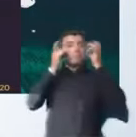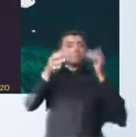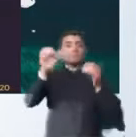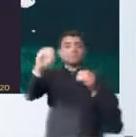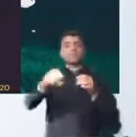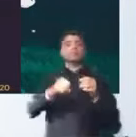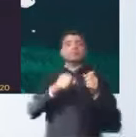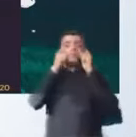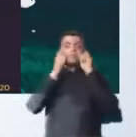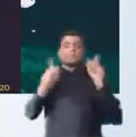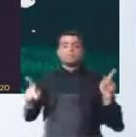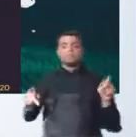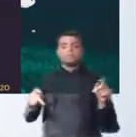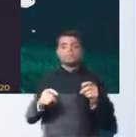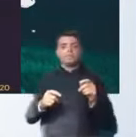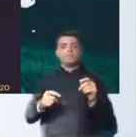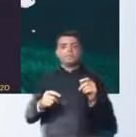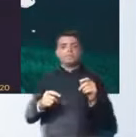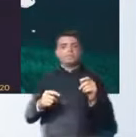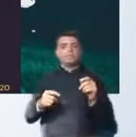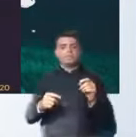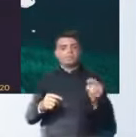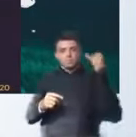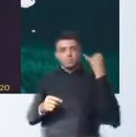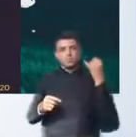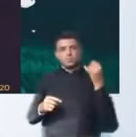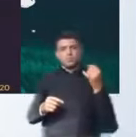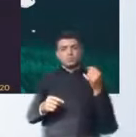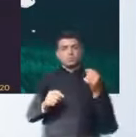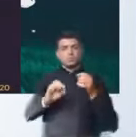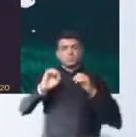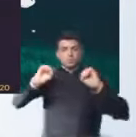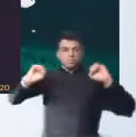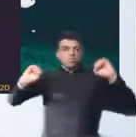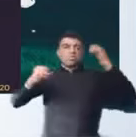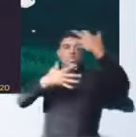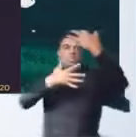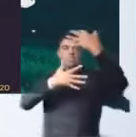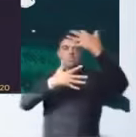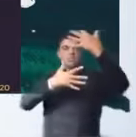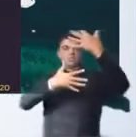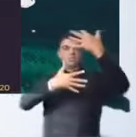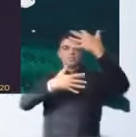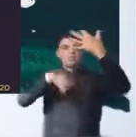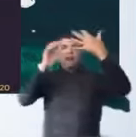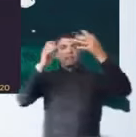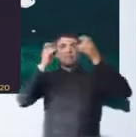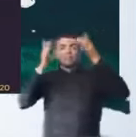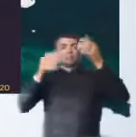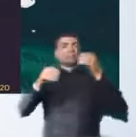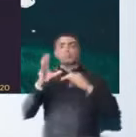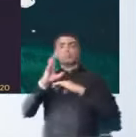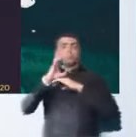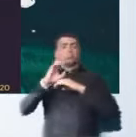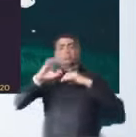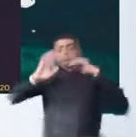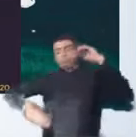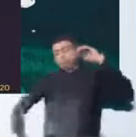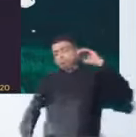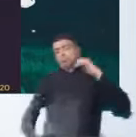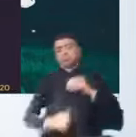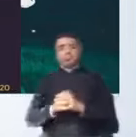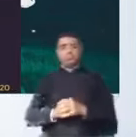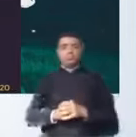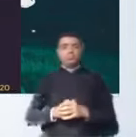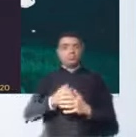está ni siquiera en el top 10 de las enfermedades más graves que ya conocemos, ¿vale? El dengue, para mi criterio,